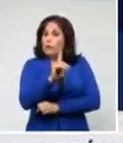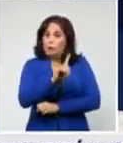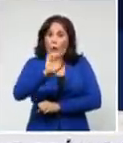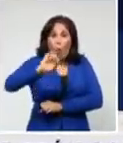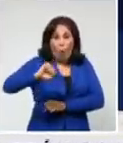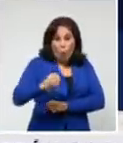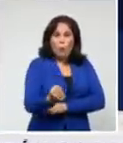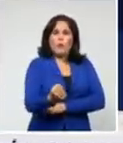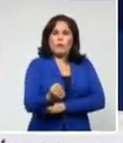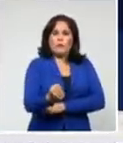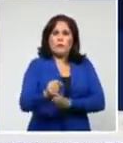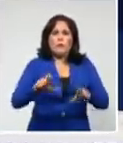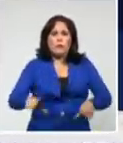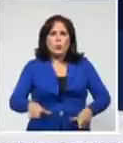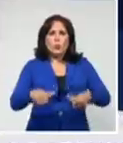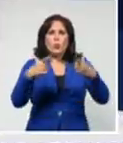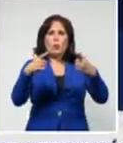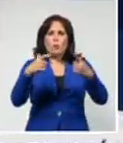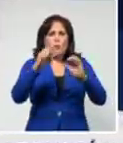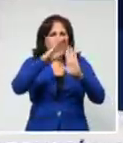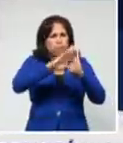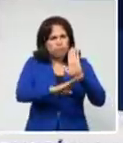exigir que se cumpla todo lo que está